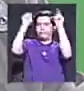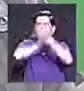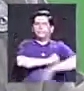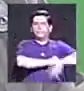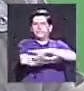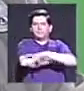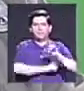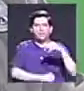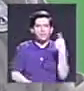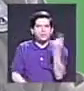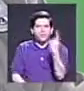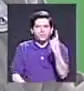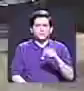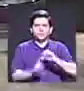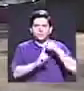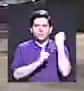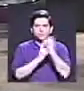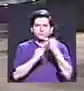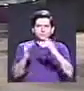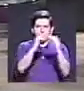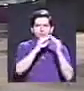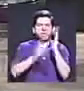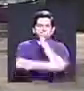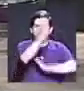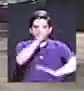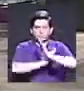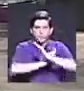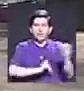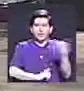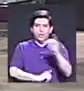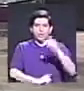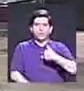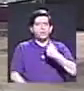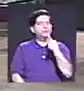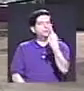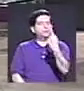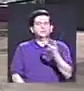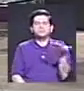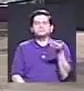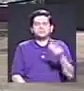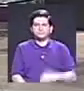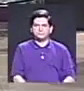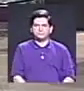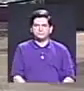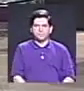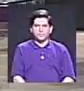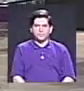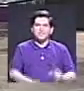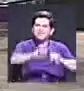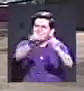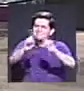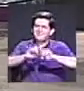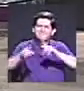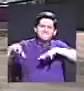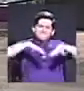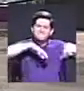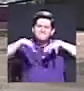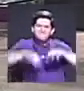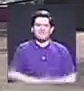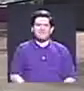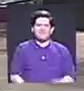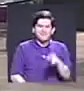país, no solo para la población con discapacidad. Y también puedo mencionar una serie de actividades que